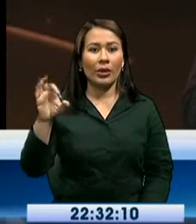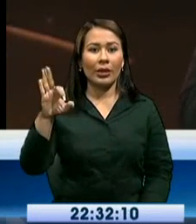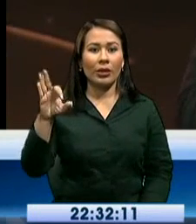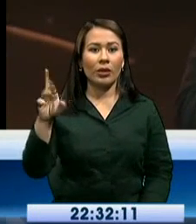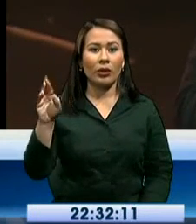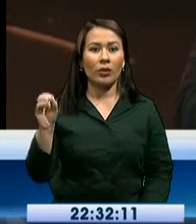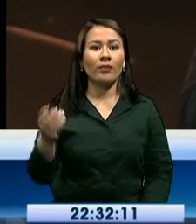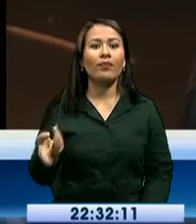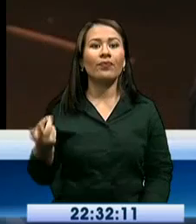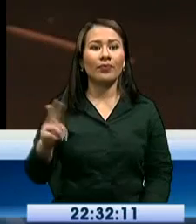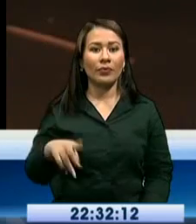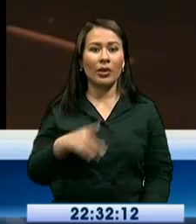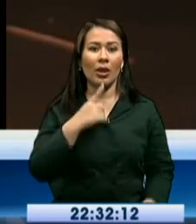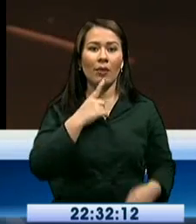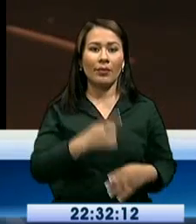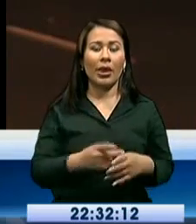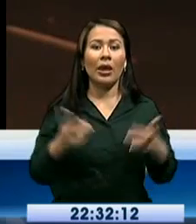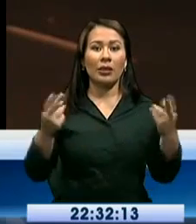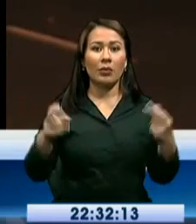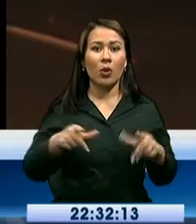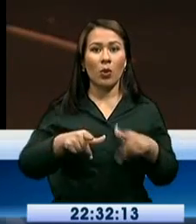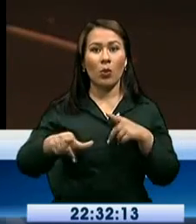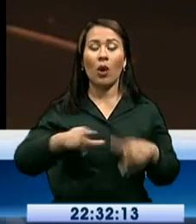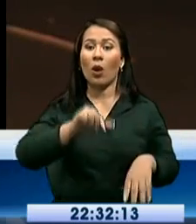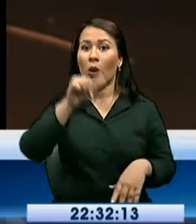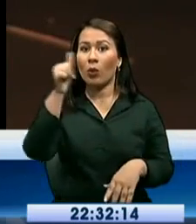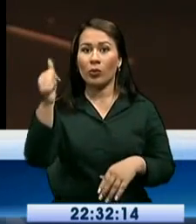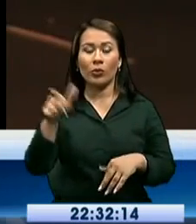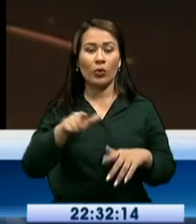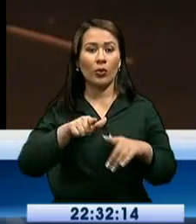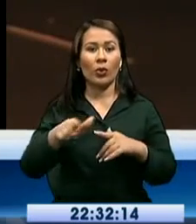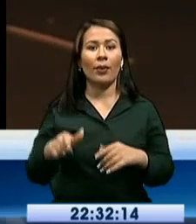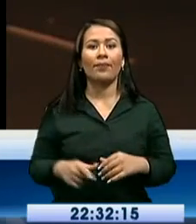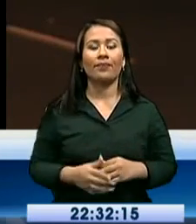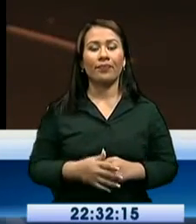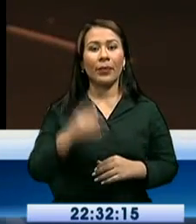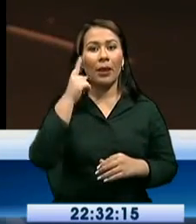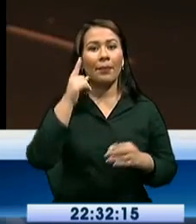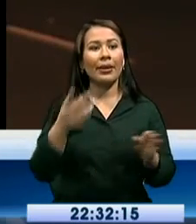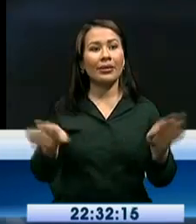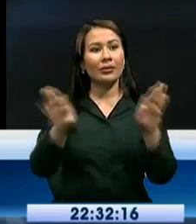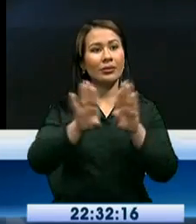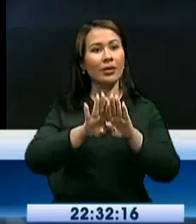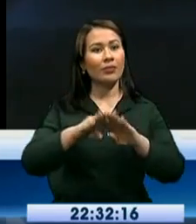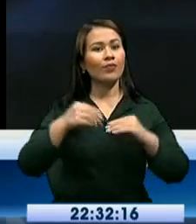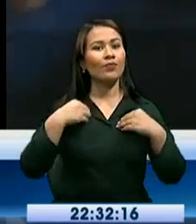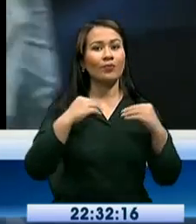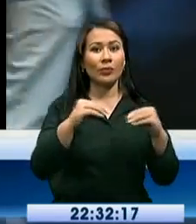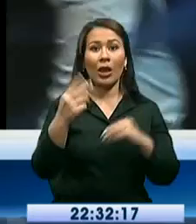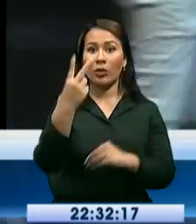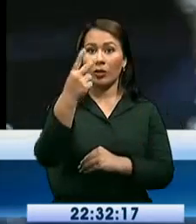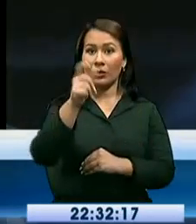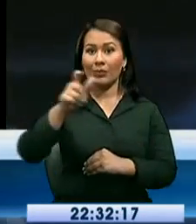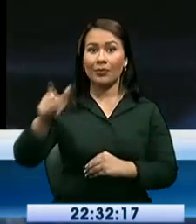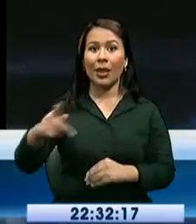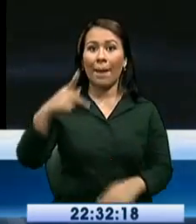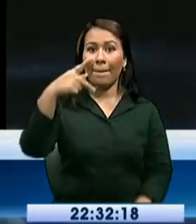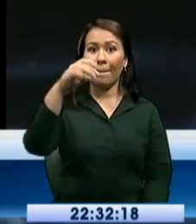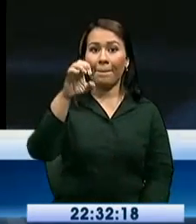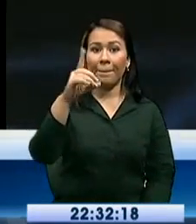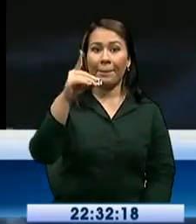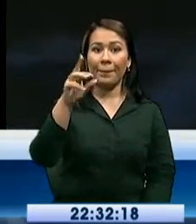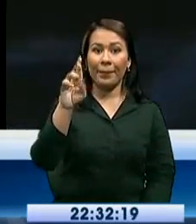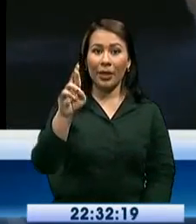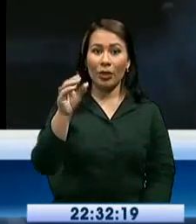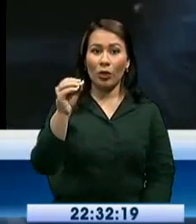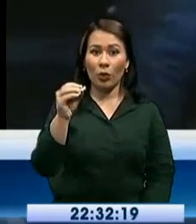de campaña. La ciudad imperial fue otro escenario para el cierre de campaña de dos candidatos, de Pedro Pablo